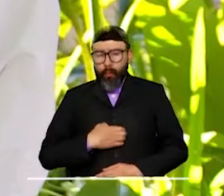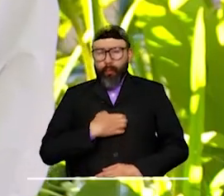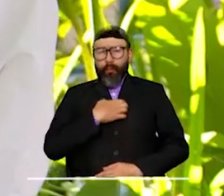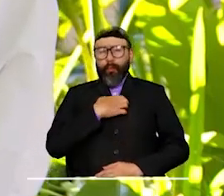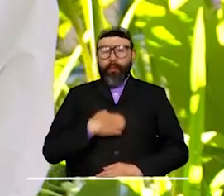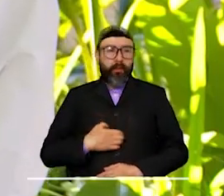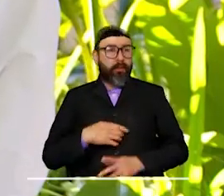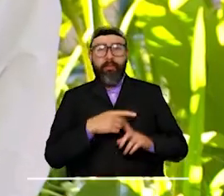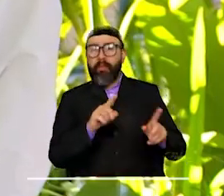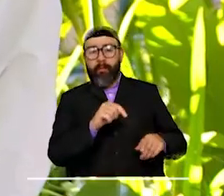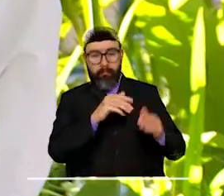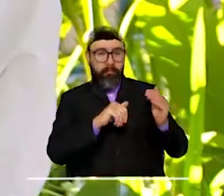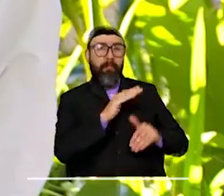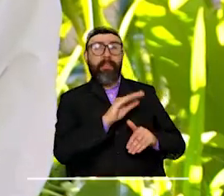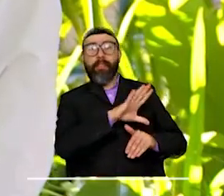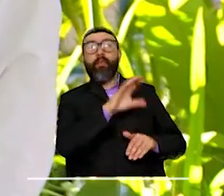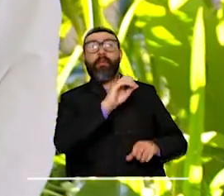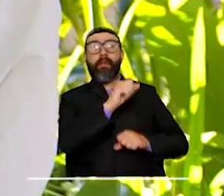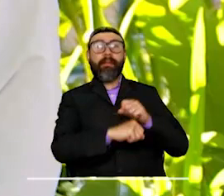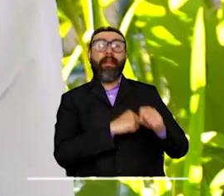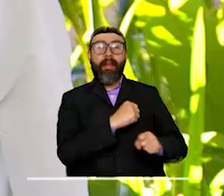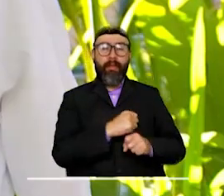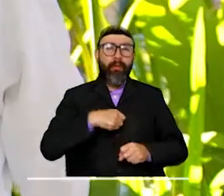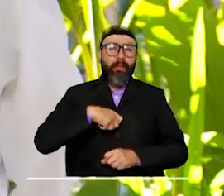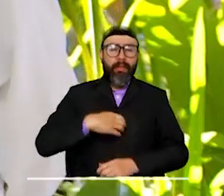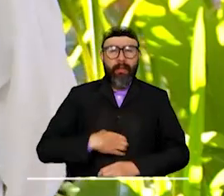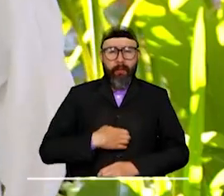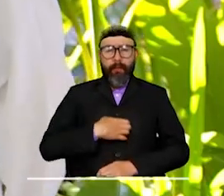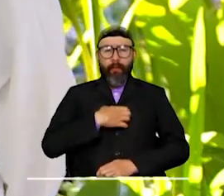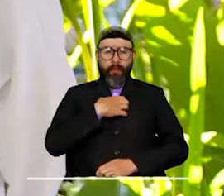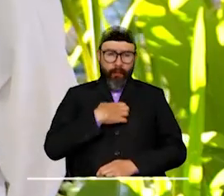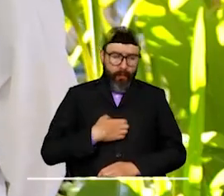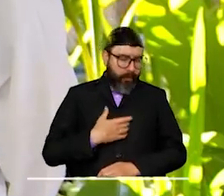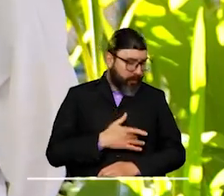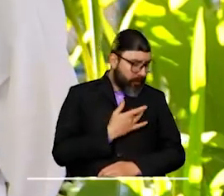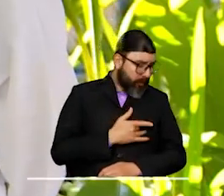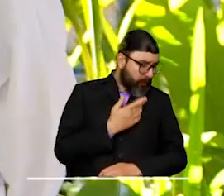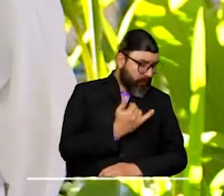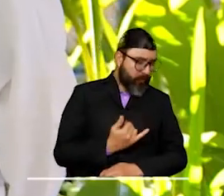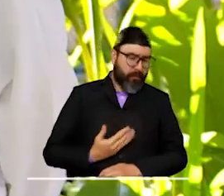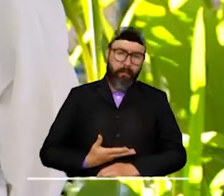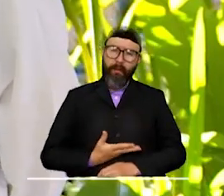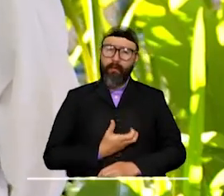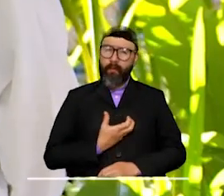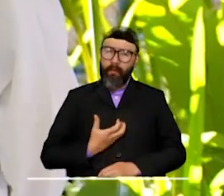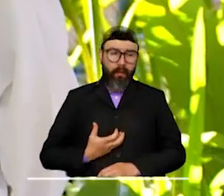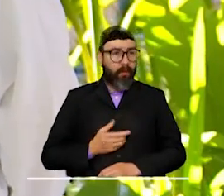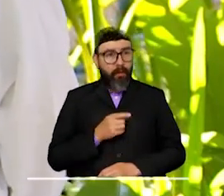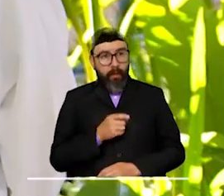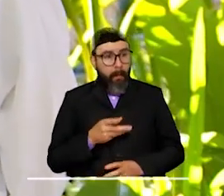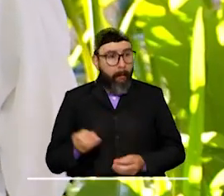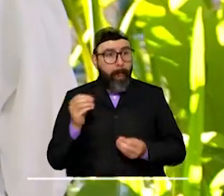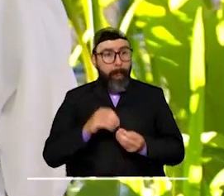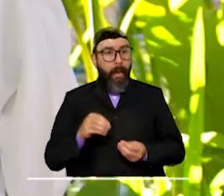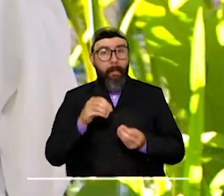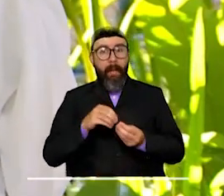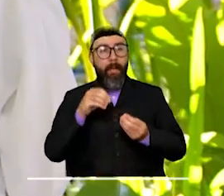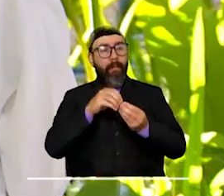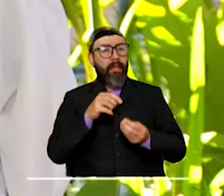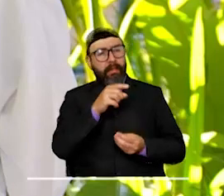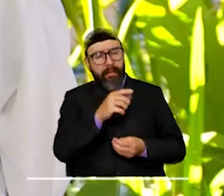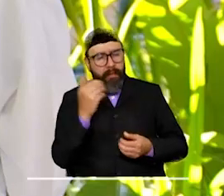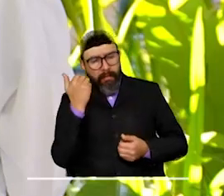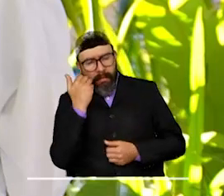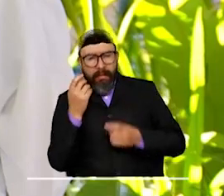persona mayor de 50 años, de 60, de 80 años, donde los factores de riesgo se incrementan para enfermedades graves.